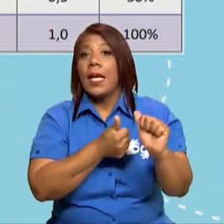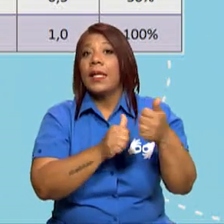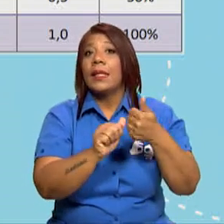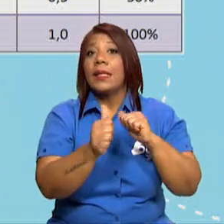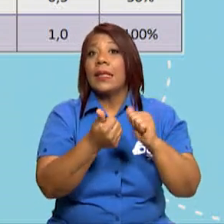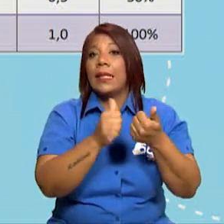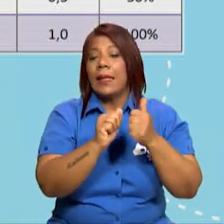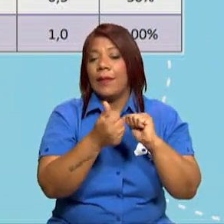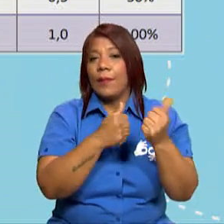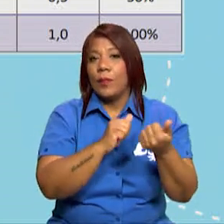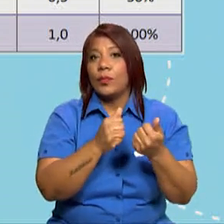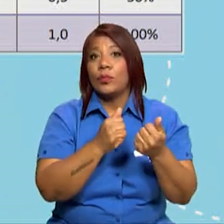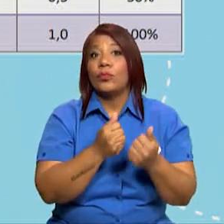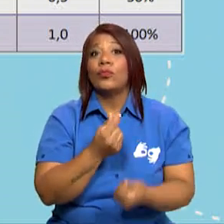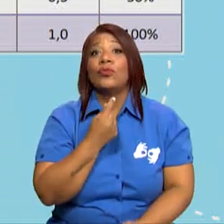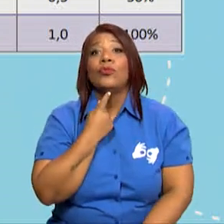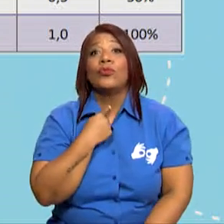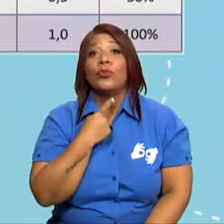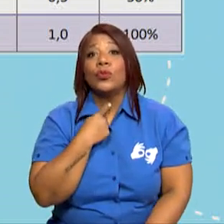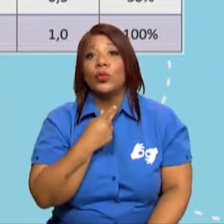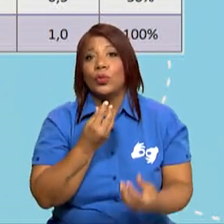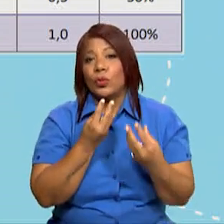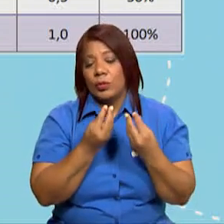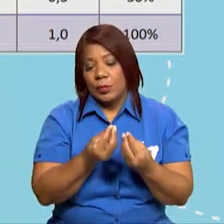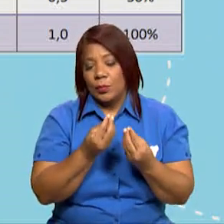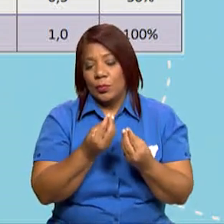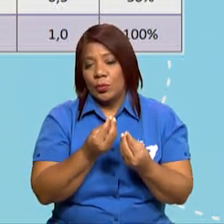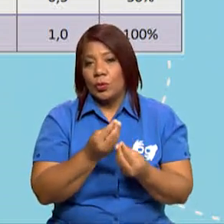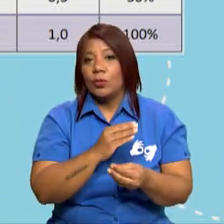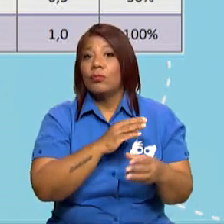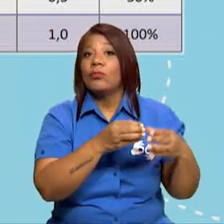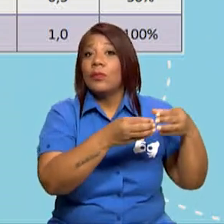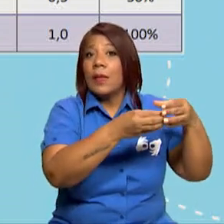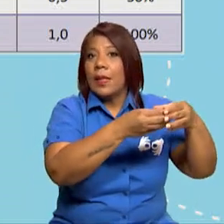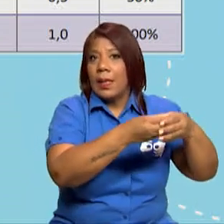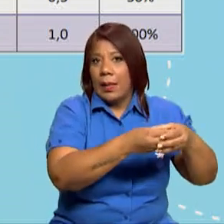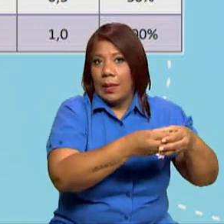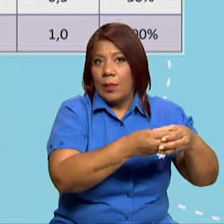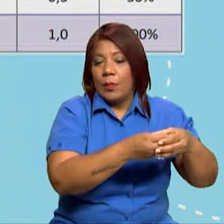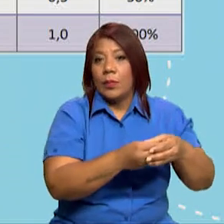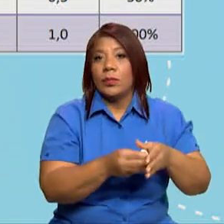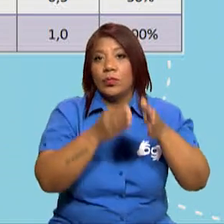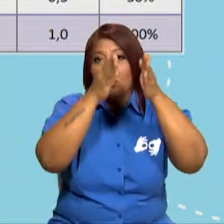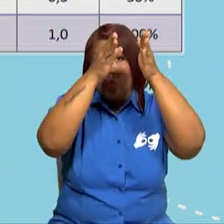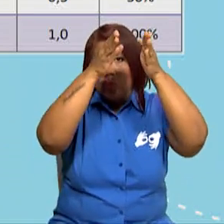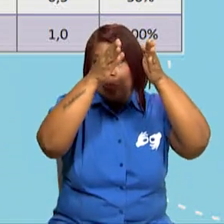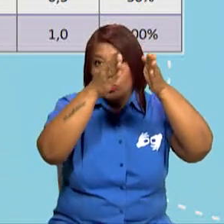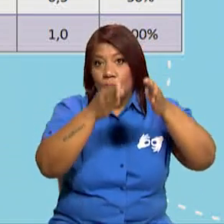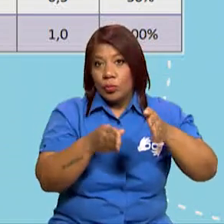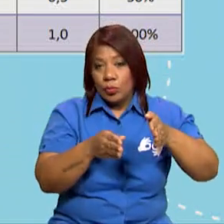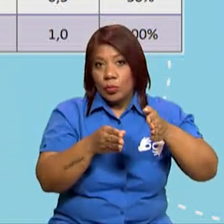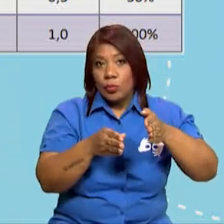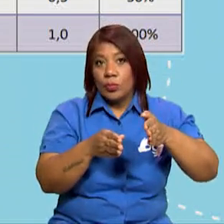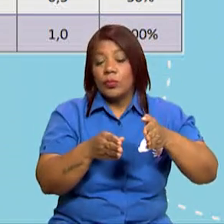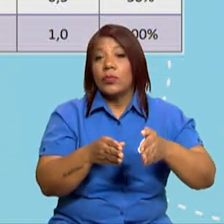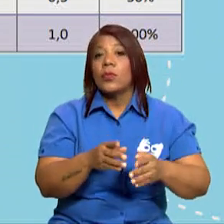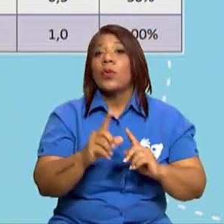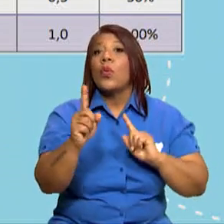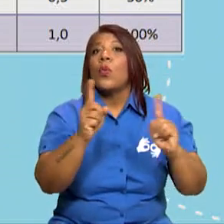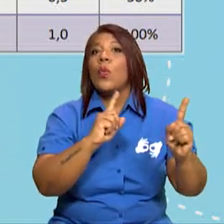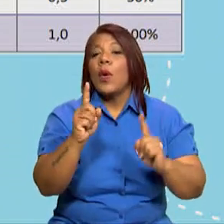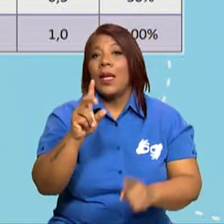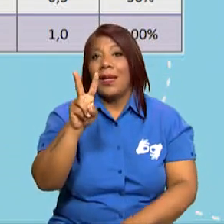preferido. Aquí en la parte de arriba lo hemos ubicado. Luego en la primera columna vamos a colocar la variable que